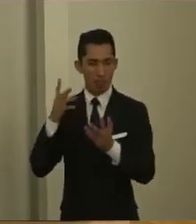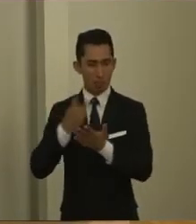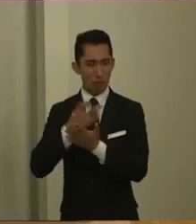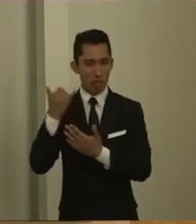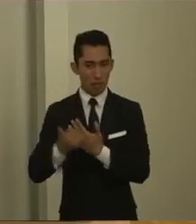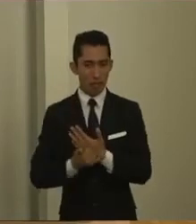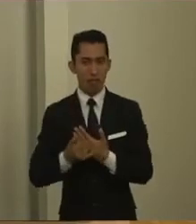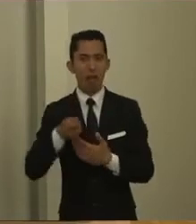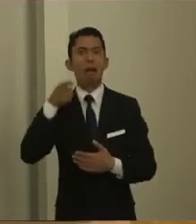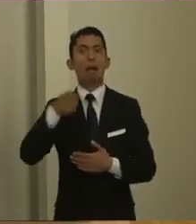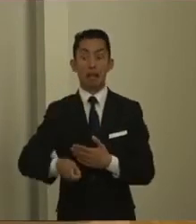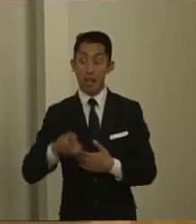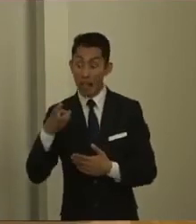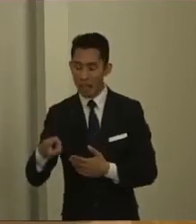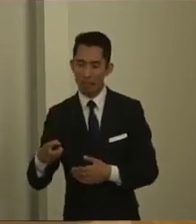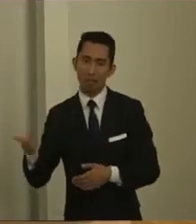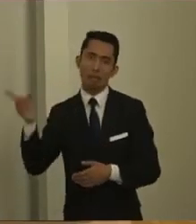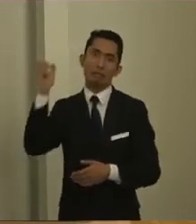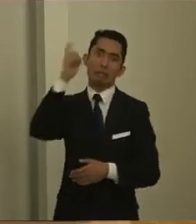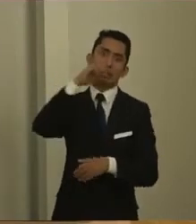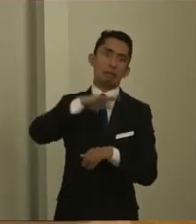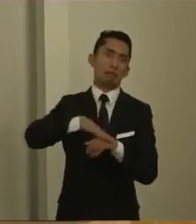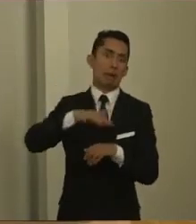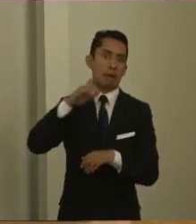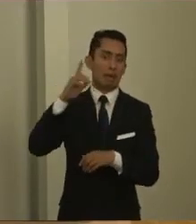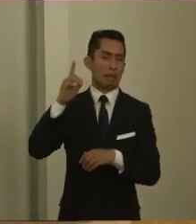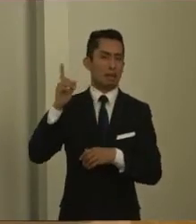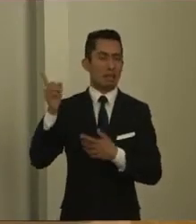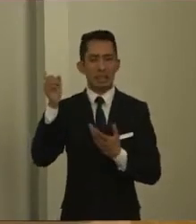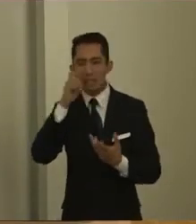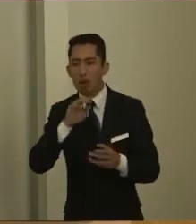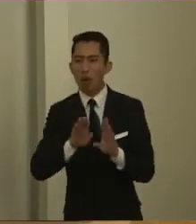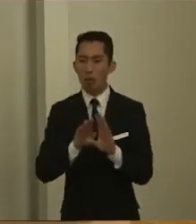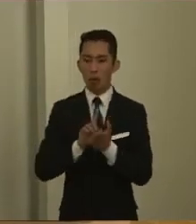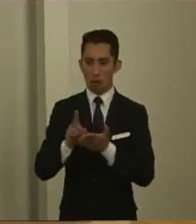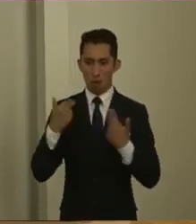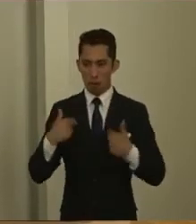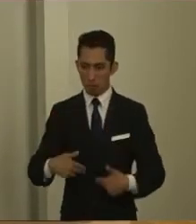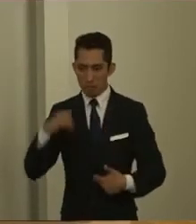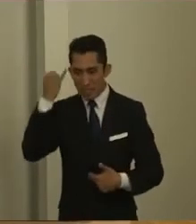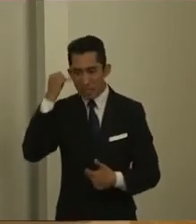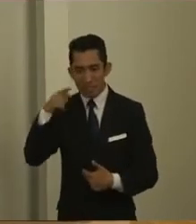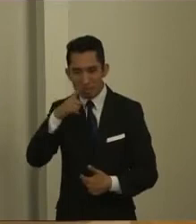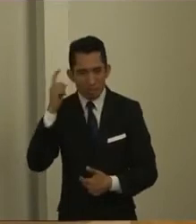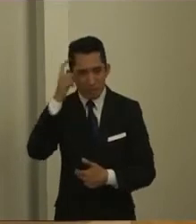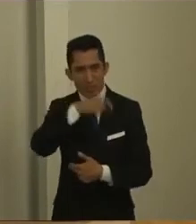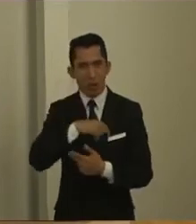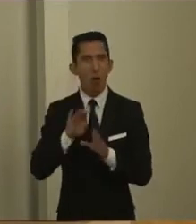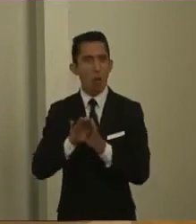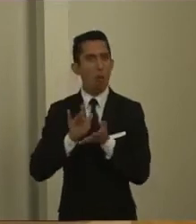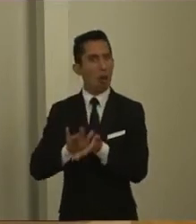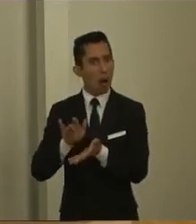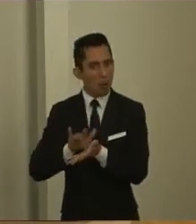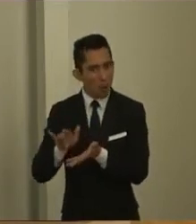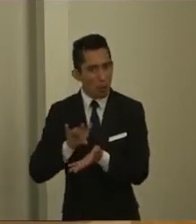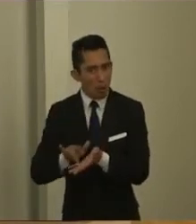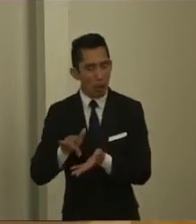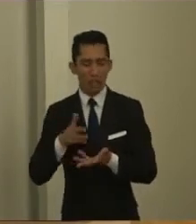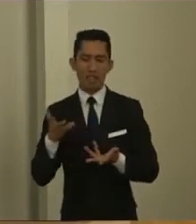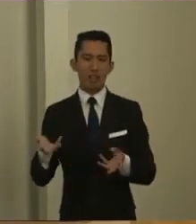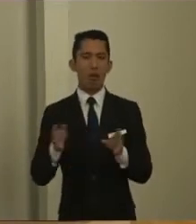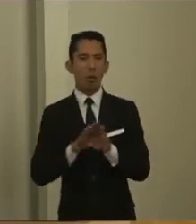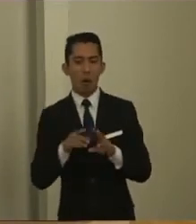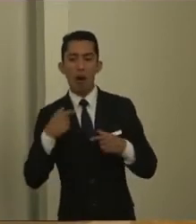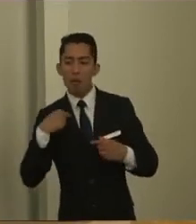constituyen un reto mayúsculo para el goce de los derechos humanos de los pueblos indígenas a la falta de autodeterminación y de